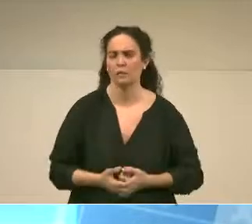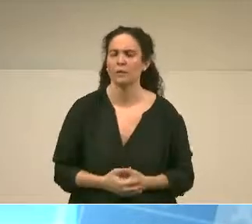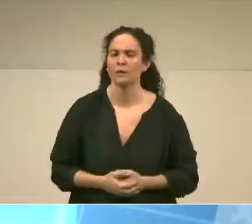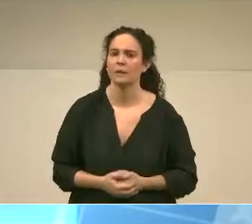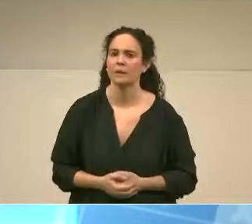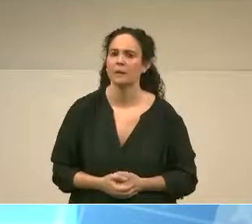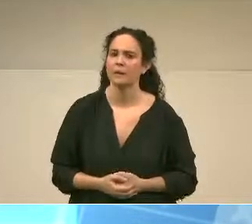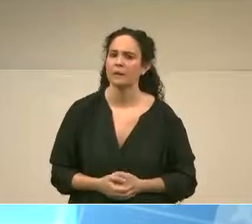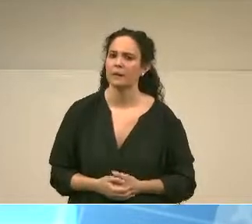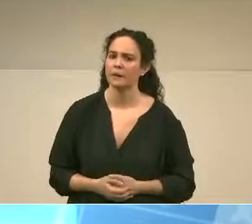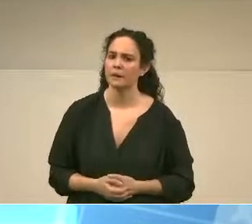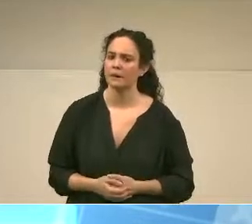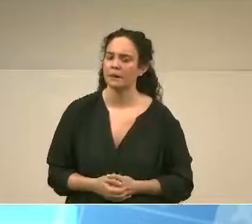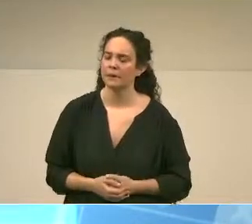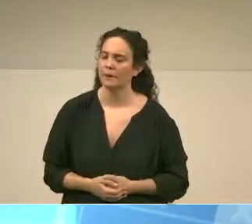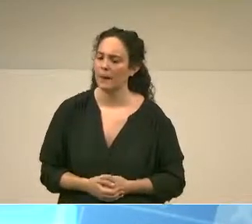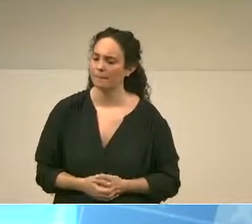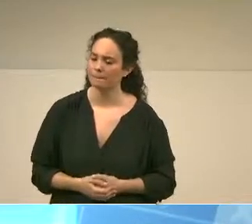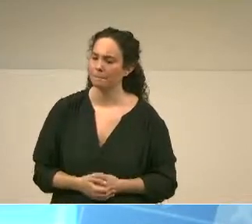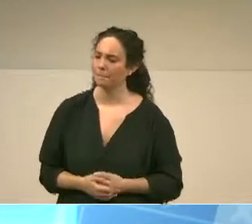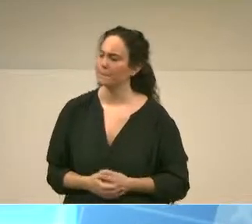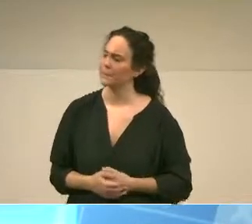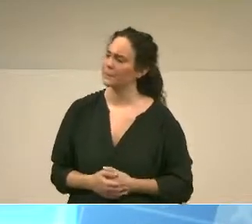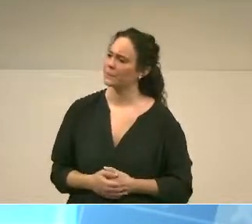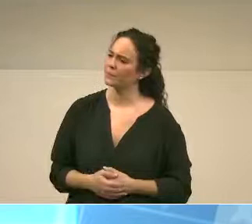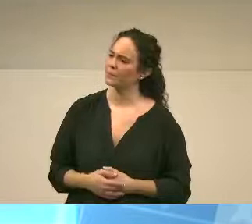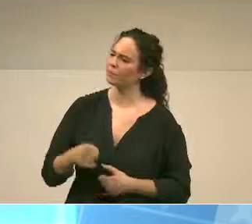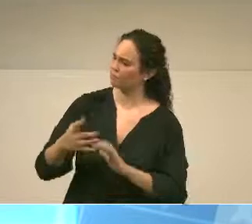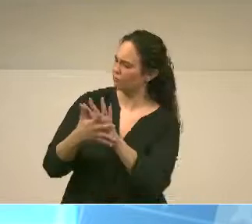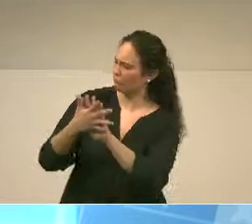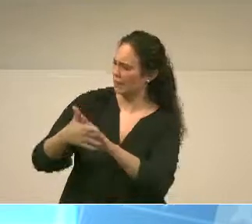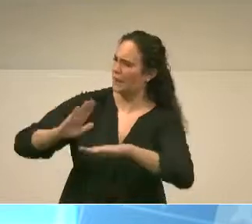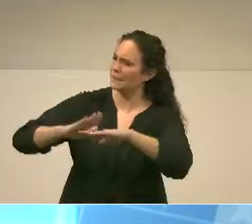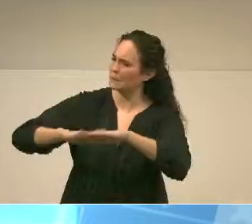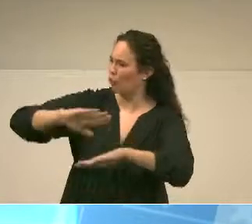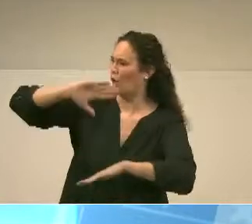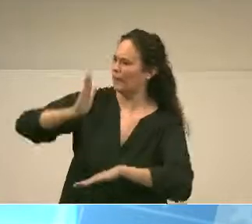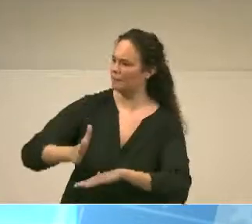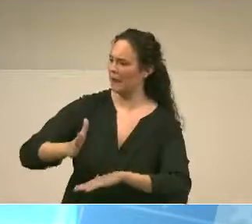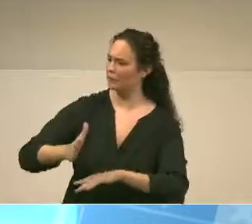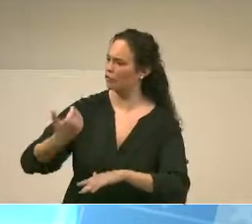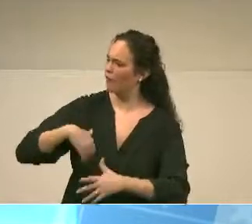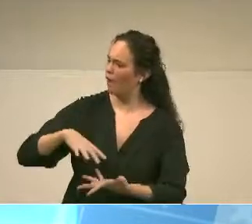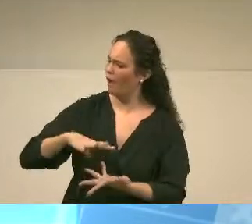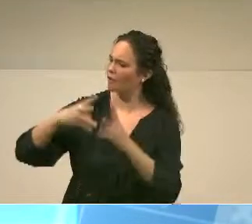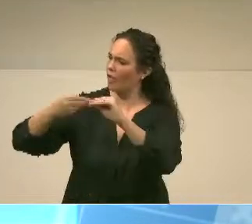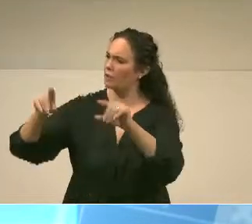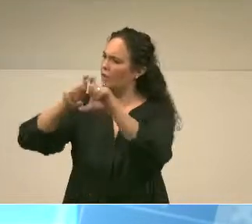empresas deben explorar y las plantillas ese mínimo impacto de los ajustes, si es que hay que hacerlo, ¿lo están haciendo las empresas?